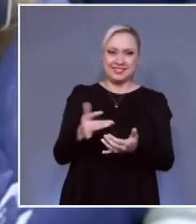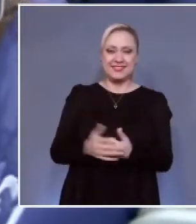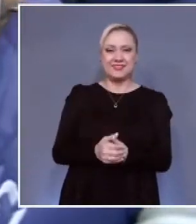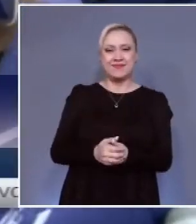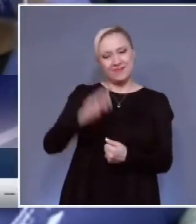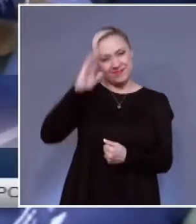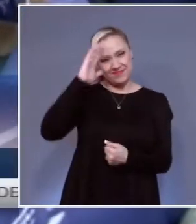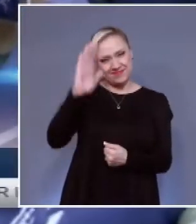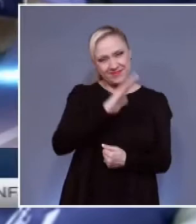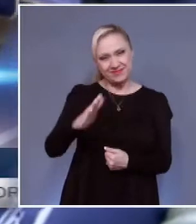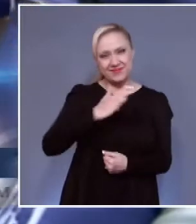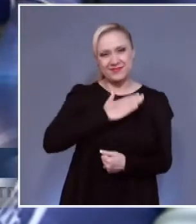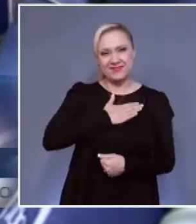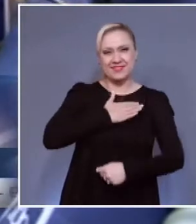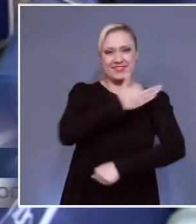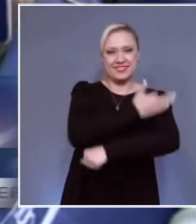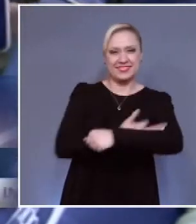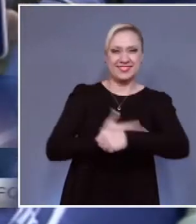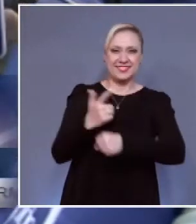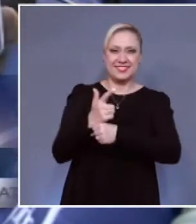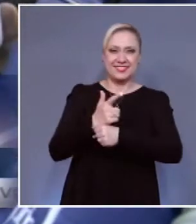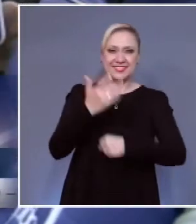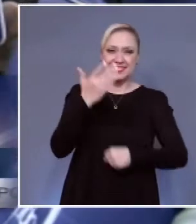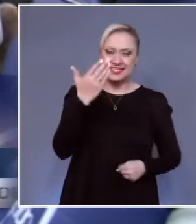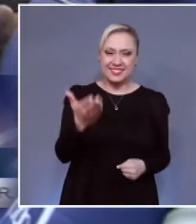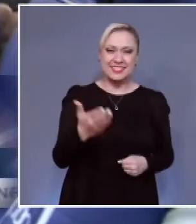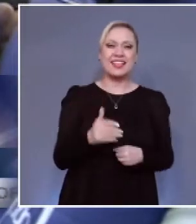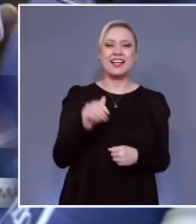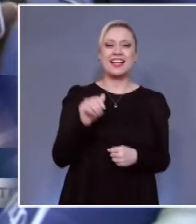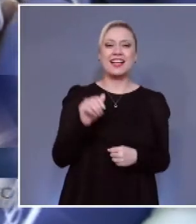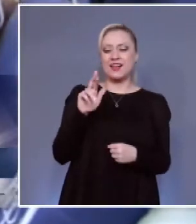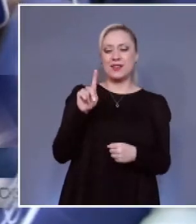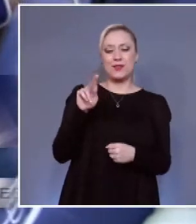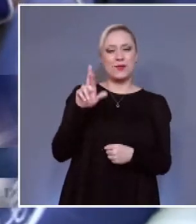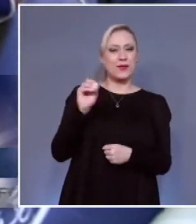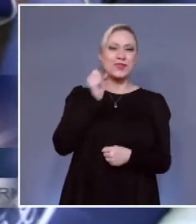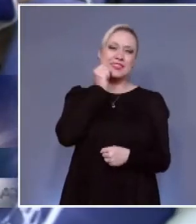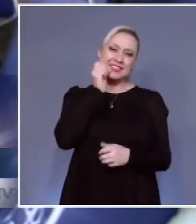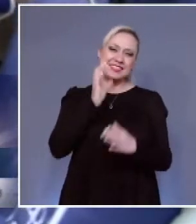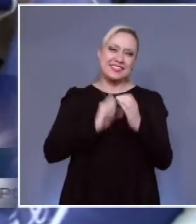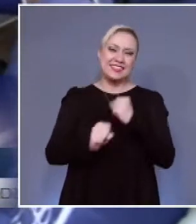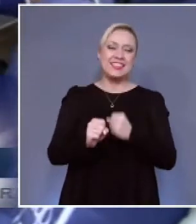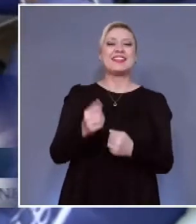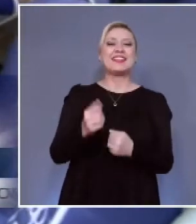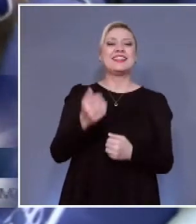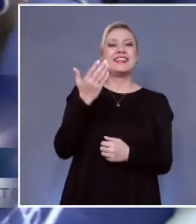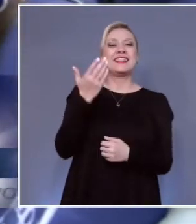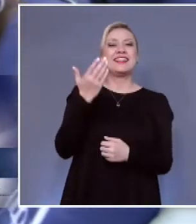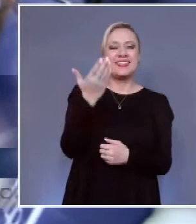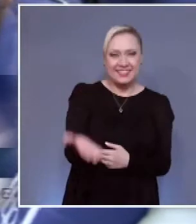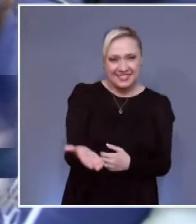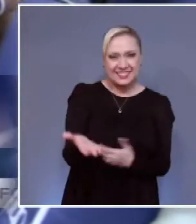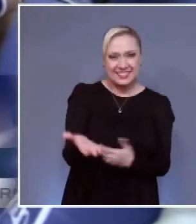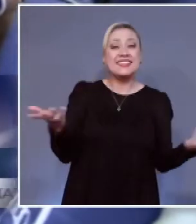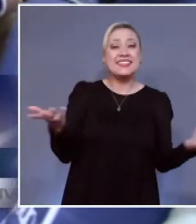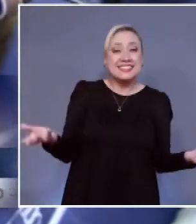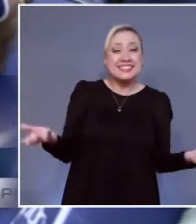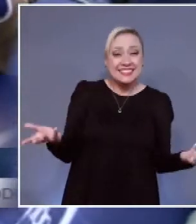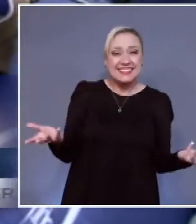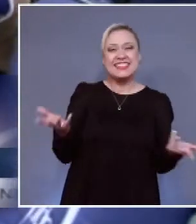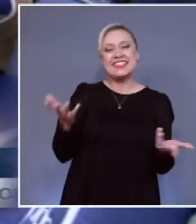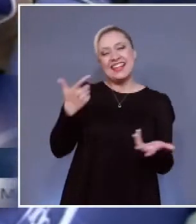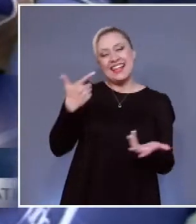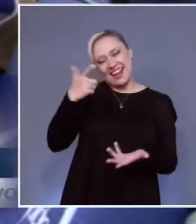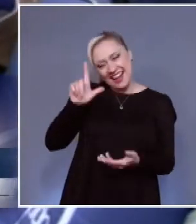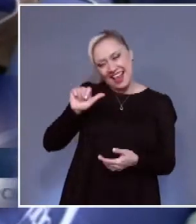licenciado ¿cómo Arturo. Está? Muy buenas tardes. ¿Cómo le digo, Gladys o Gisela? Gladys, prefiero. Qué bueno, Gladys. Oiga, ¿cómo está?